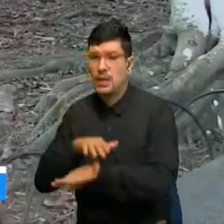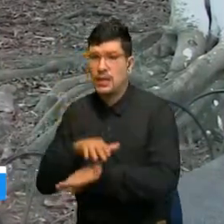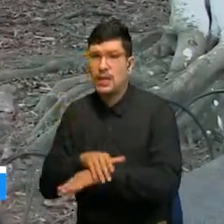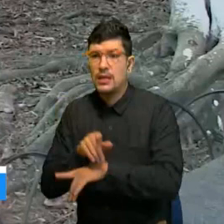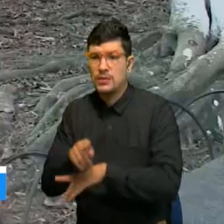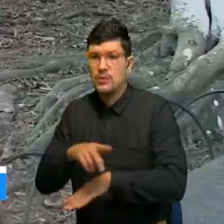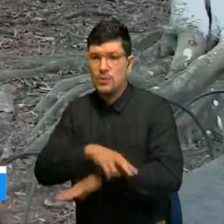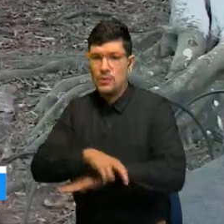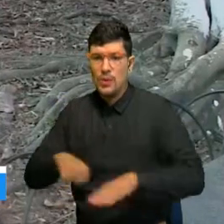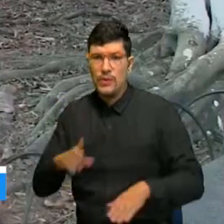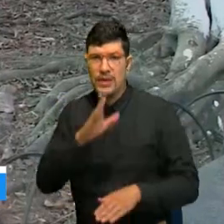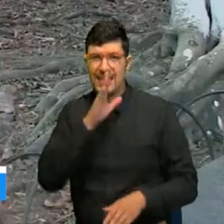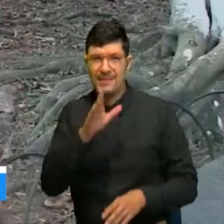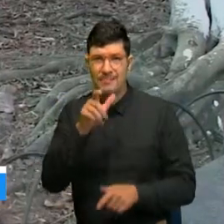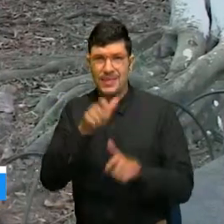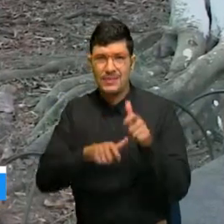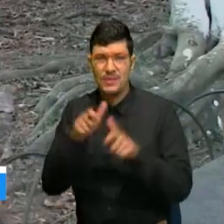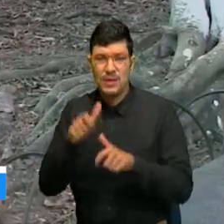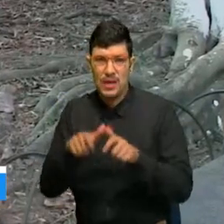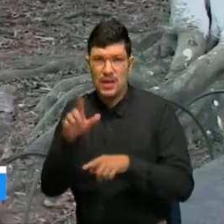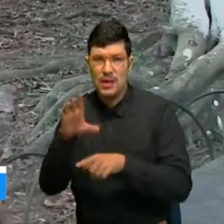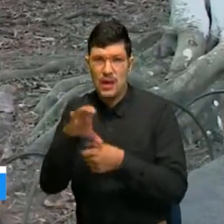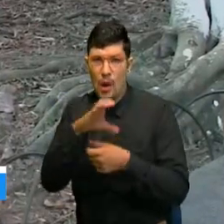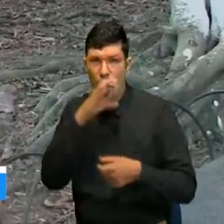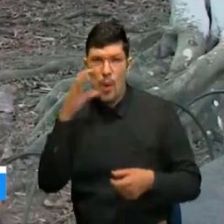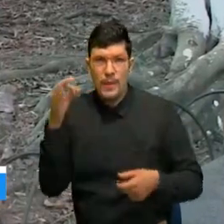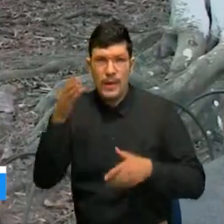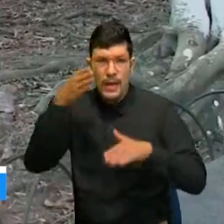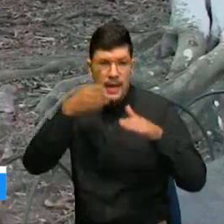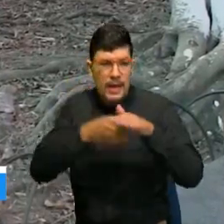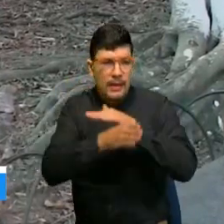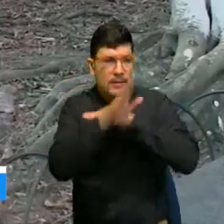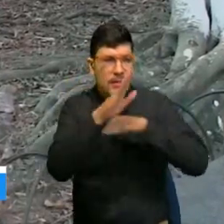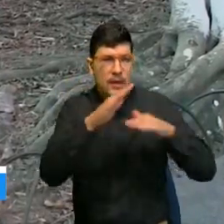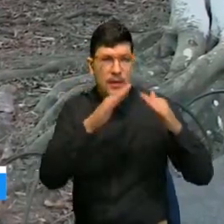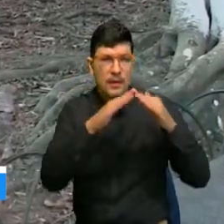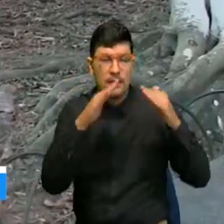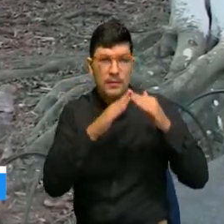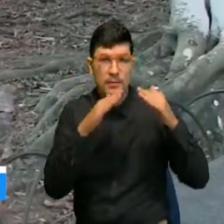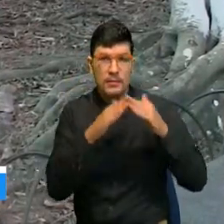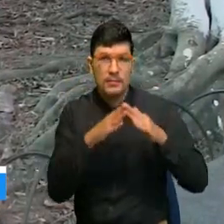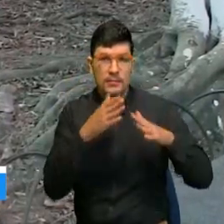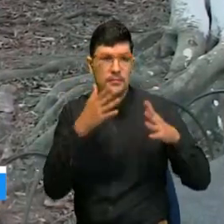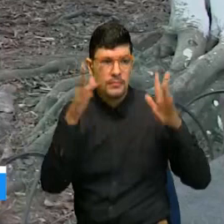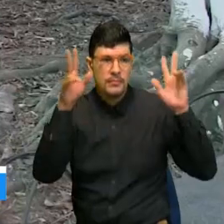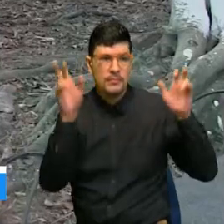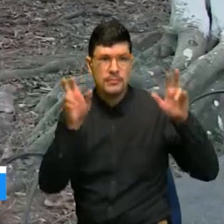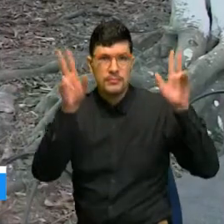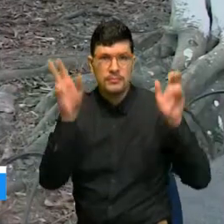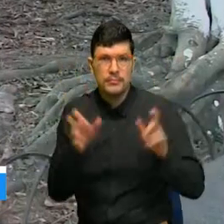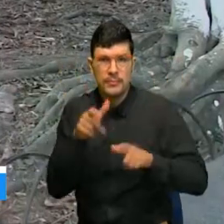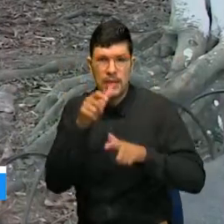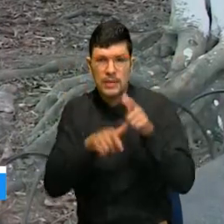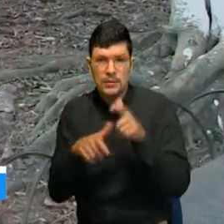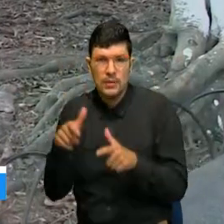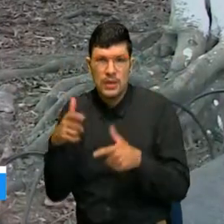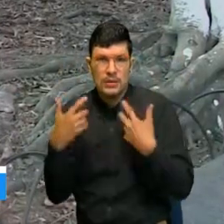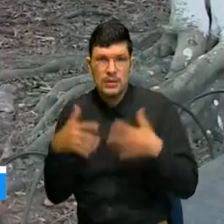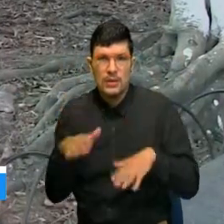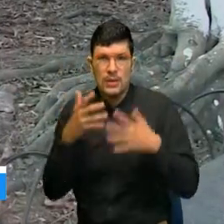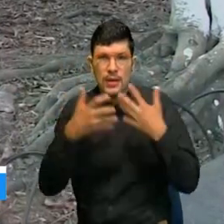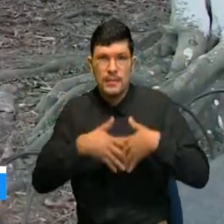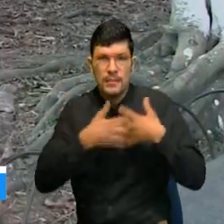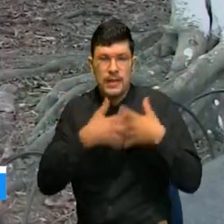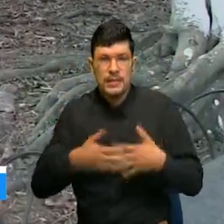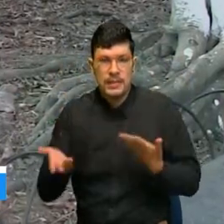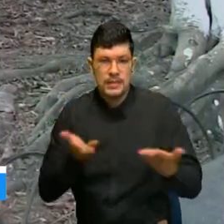un atraco por parte de varios sujetos que ingresaron a su residencia haciéndose pasar por funcionarios de una empresa